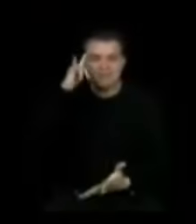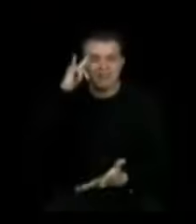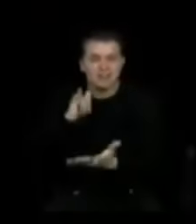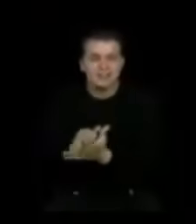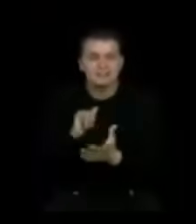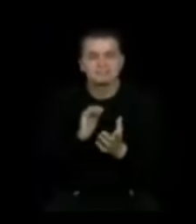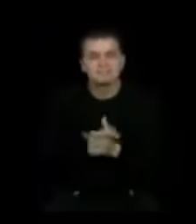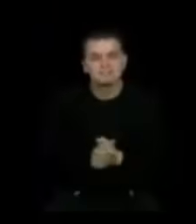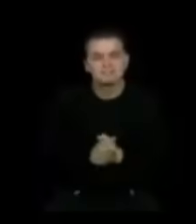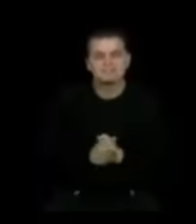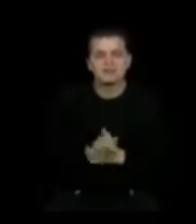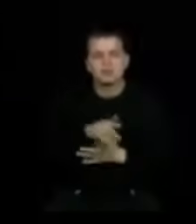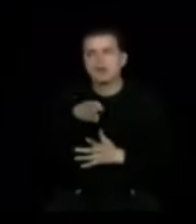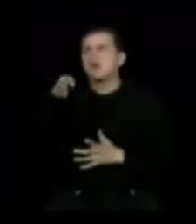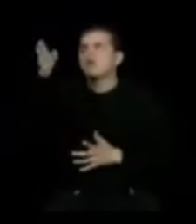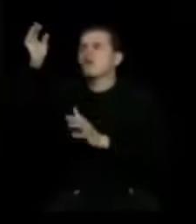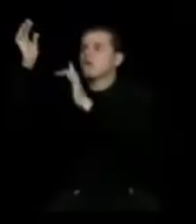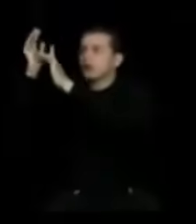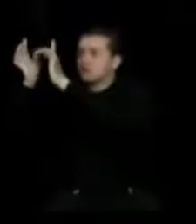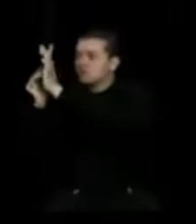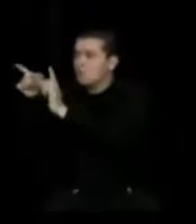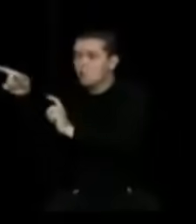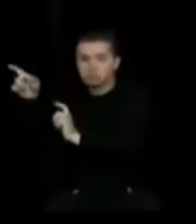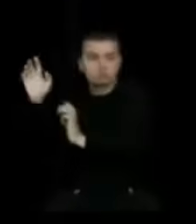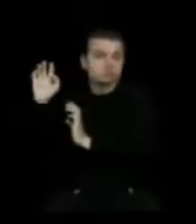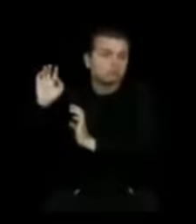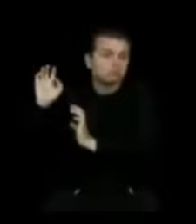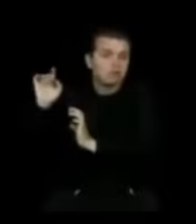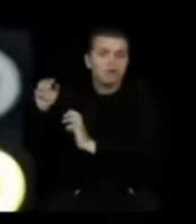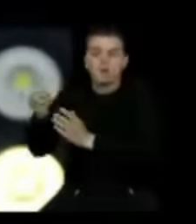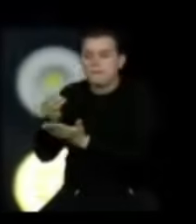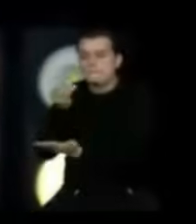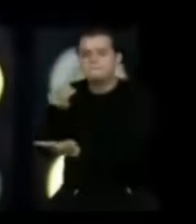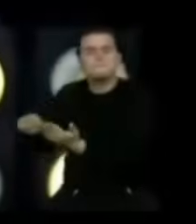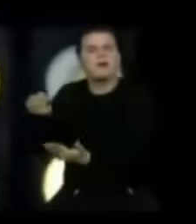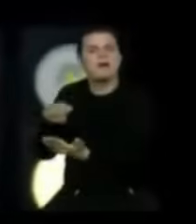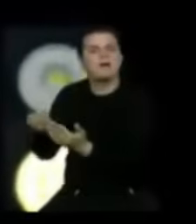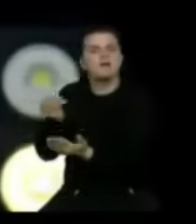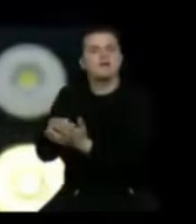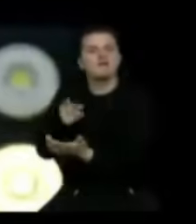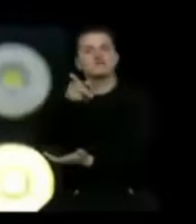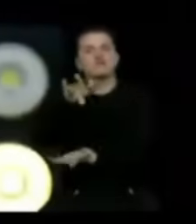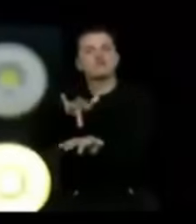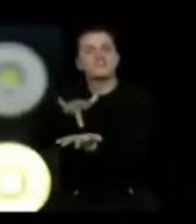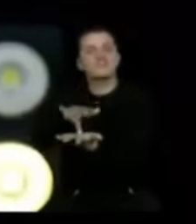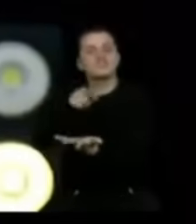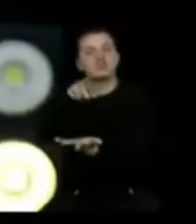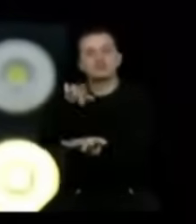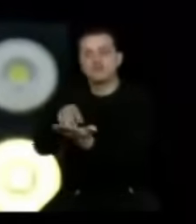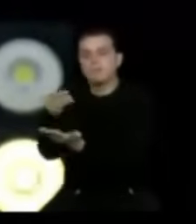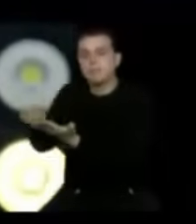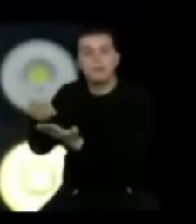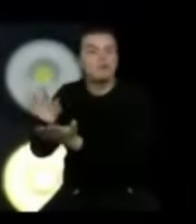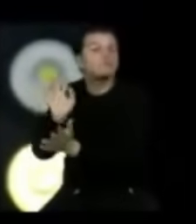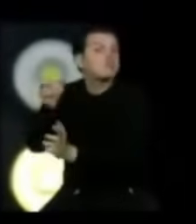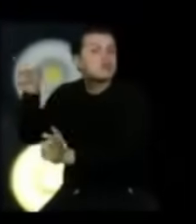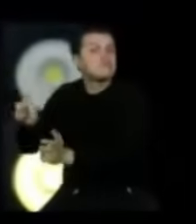Creer que Jesucristo pagó el precio de tu pecado en la cruz.